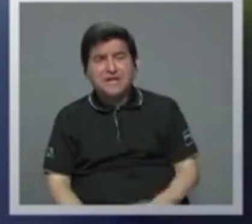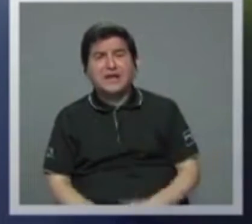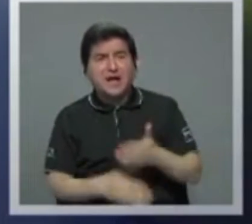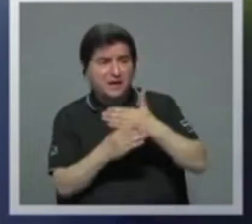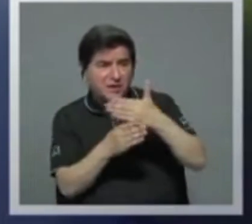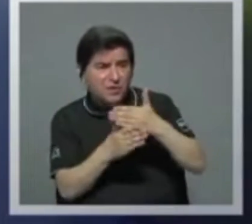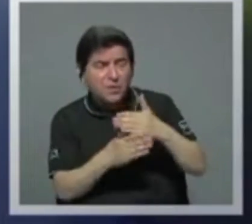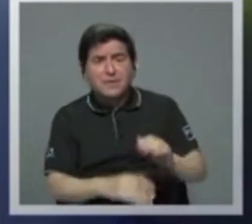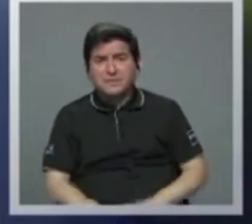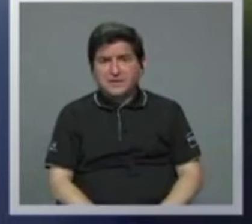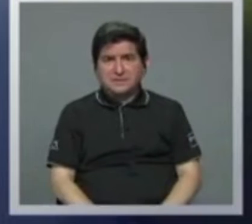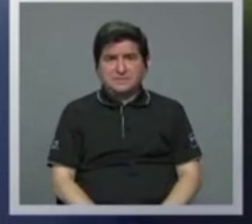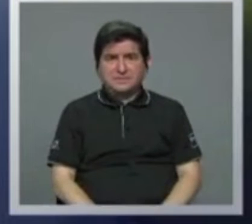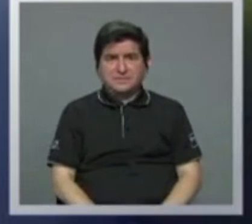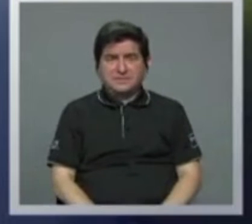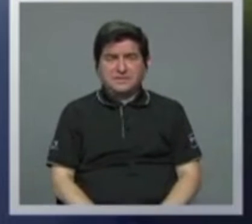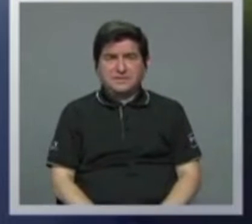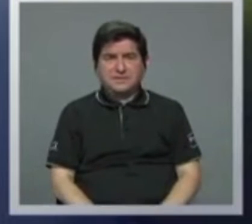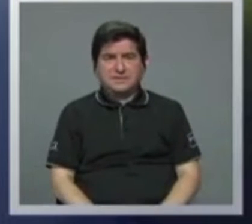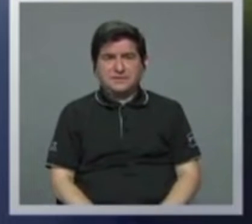eso, y